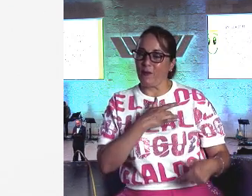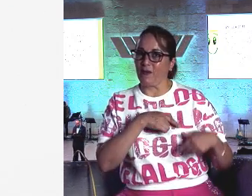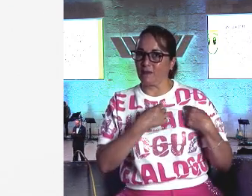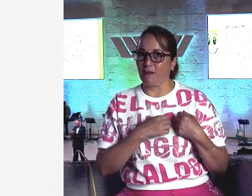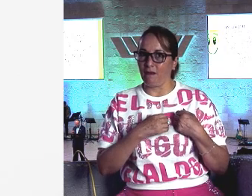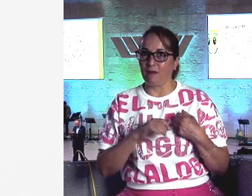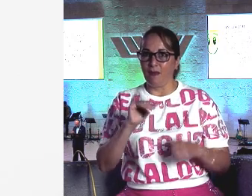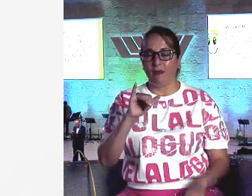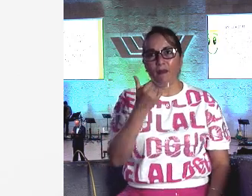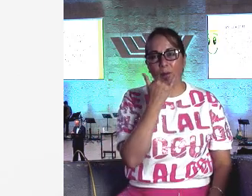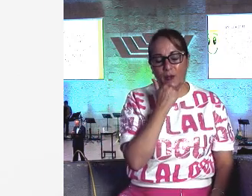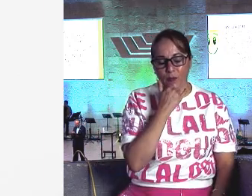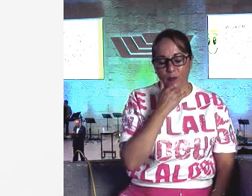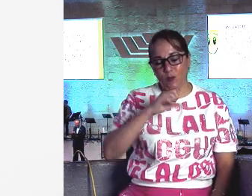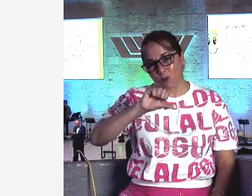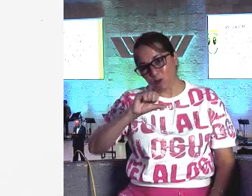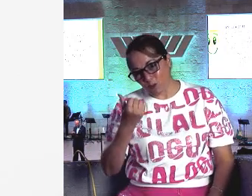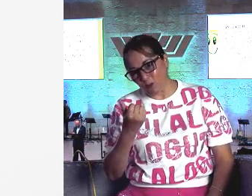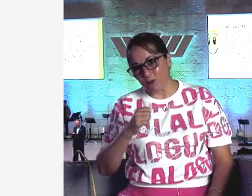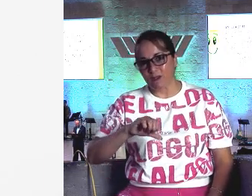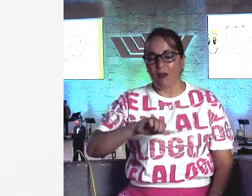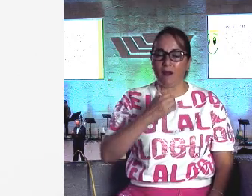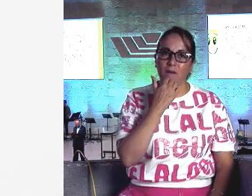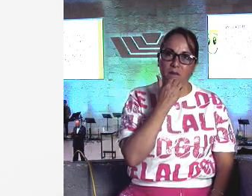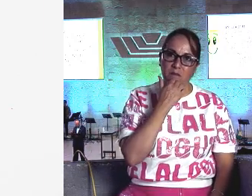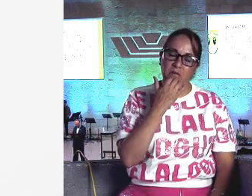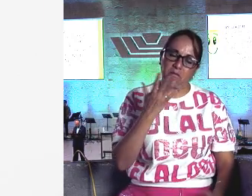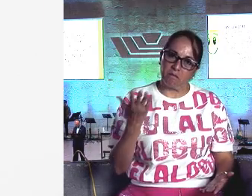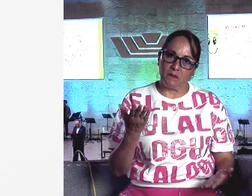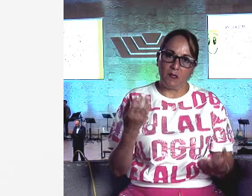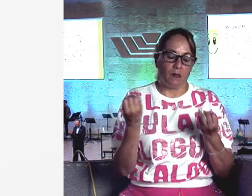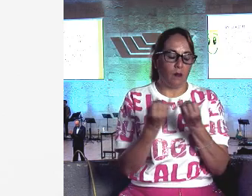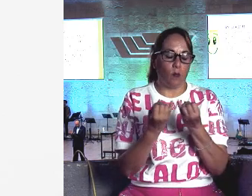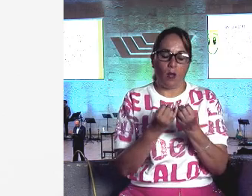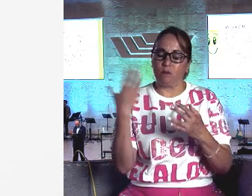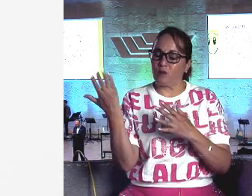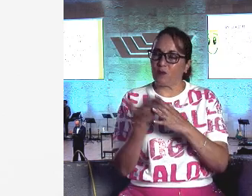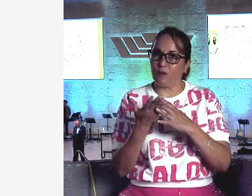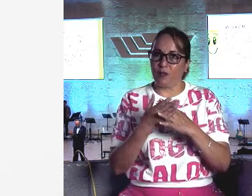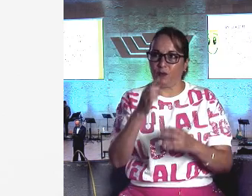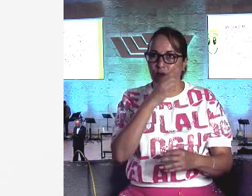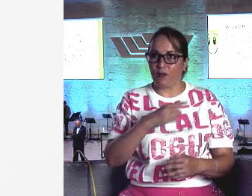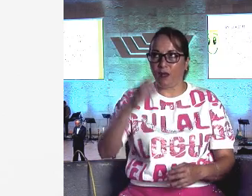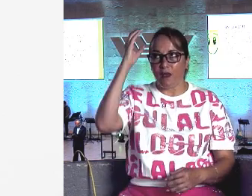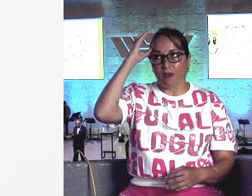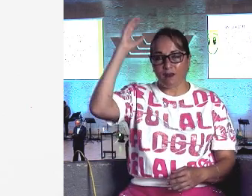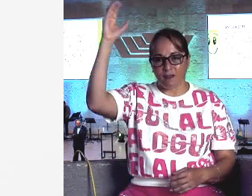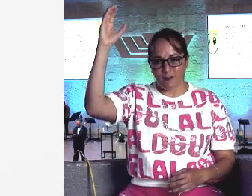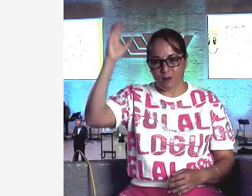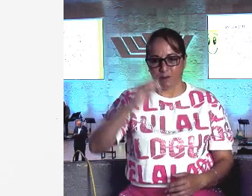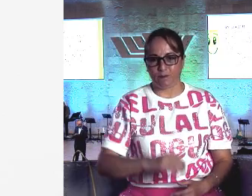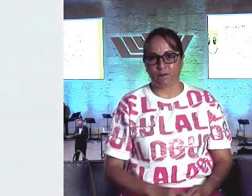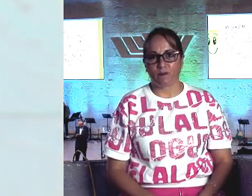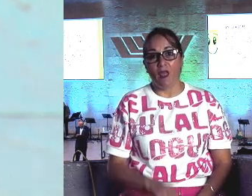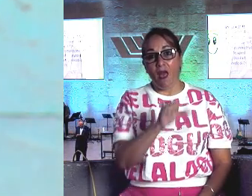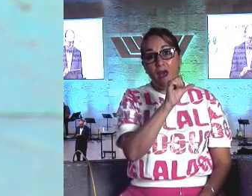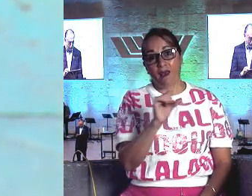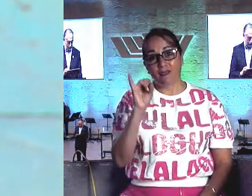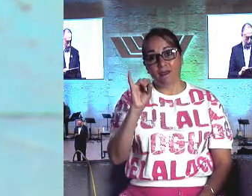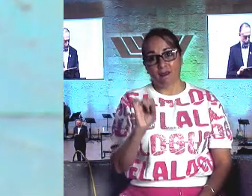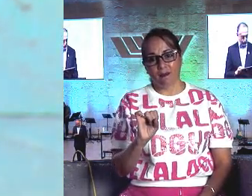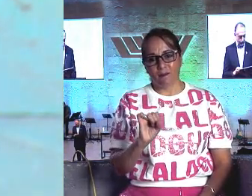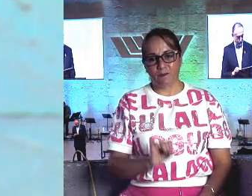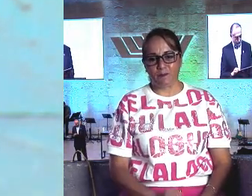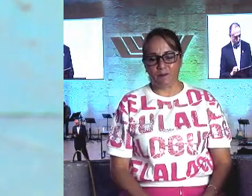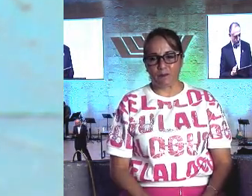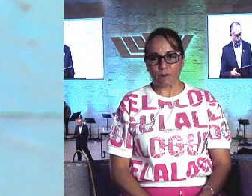unos a otros, tal como Dios los ha perdonado a ustedes. ¿Por medio de quién? De Cristo. Así que